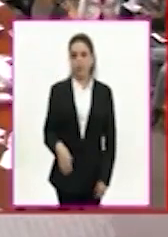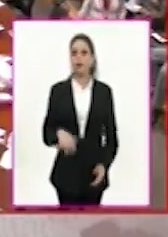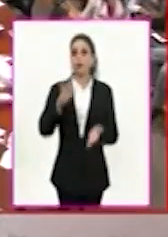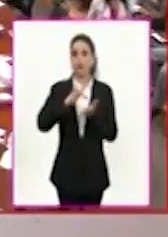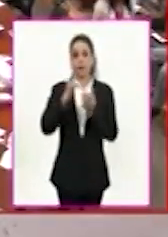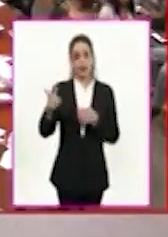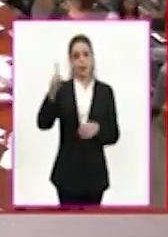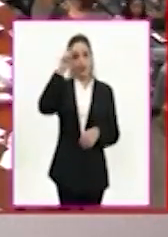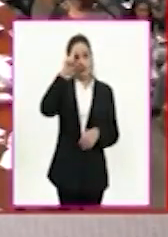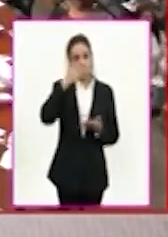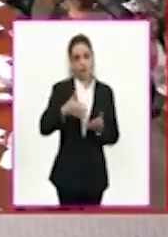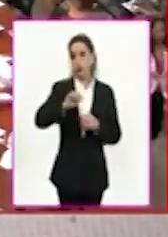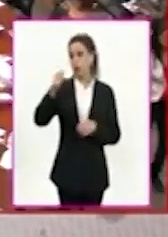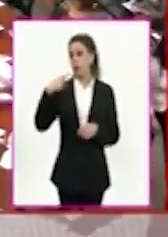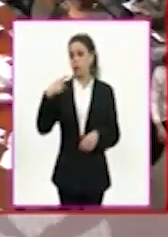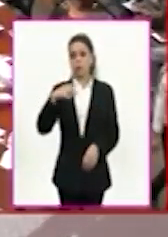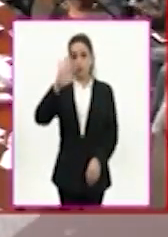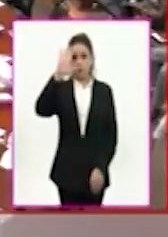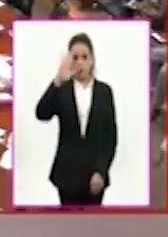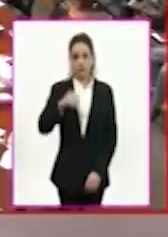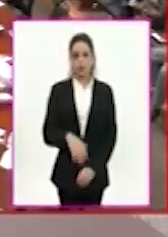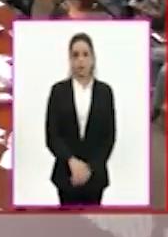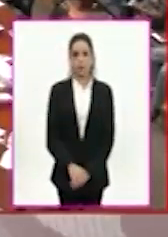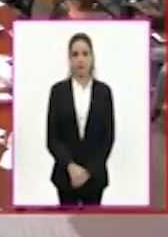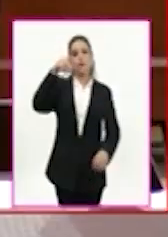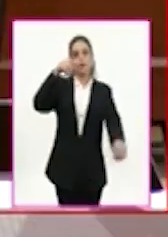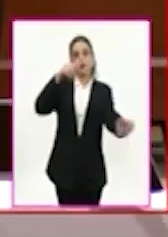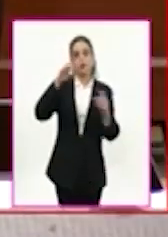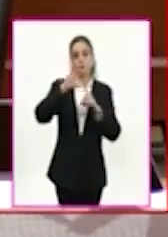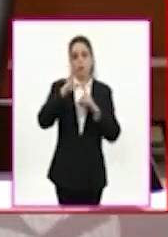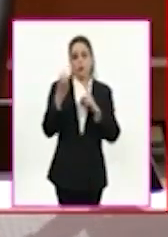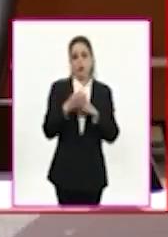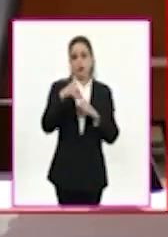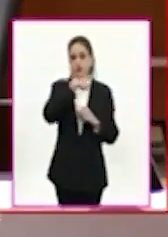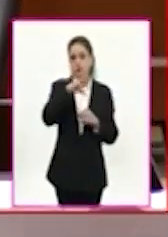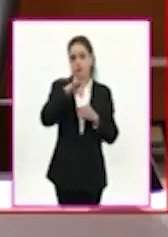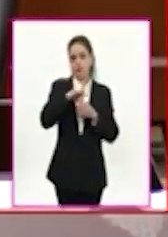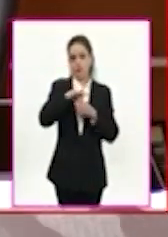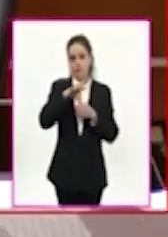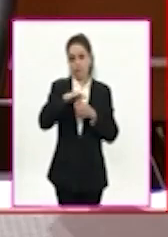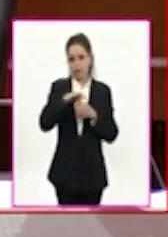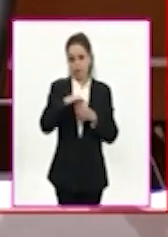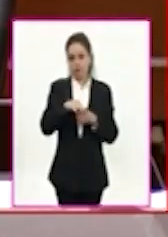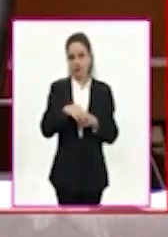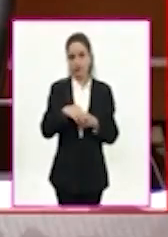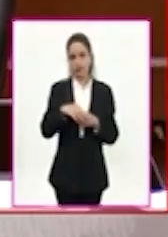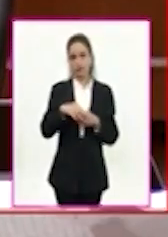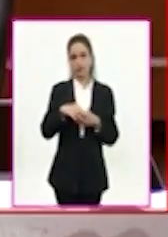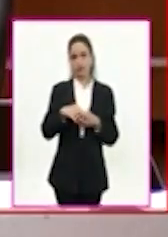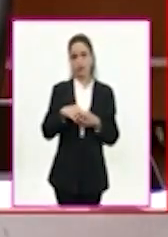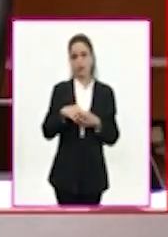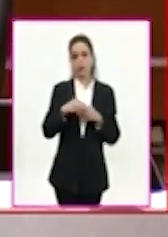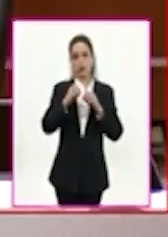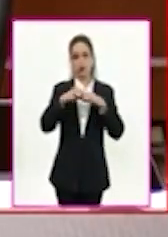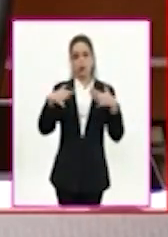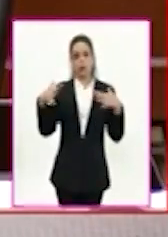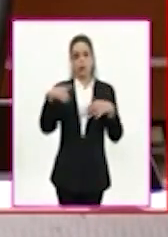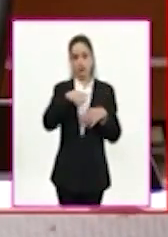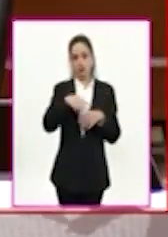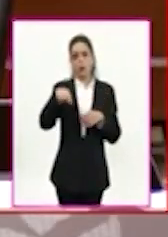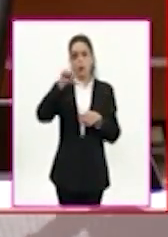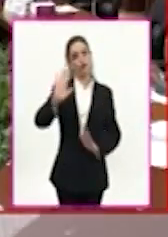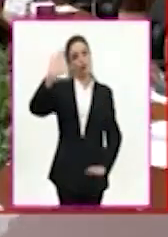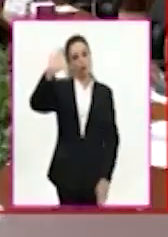es un criterio a considerar, creo que lo tenemos que tomar muy en serio, porque también, para decir con todas las